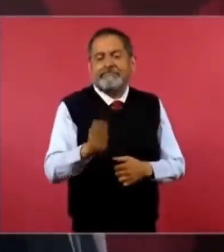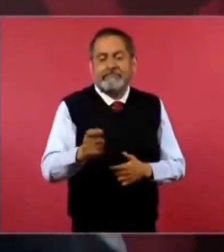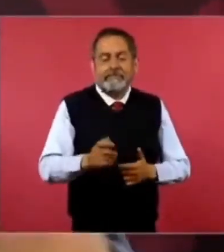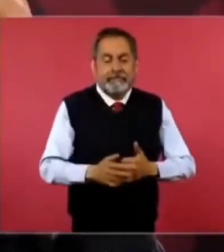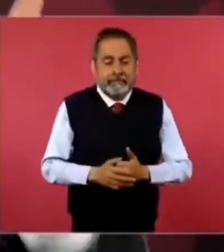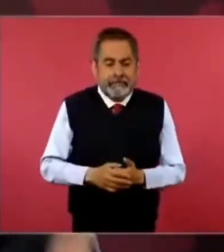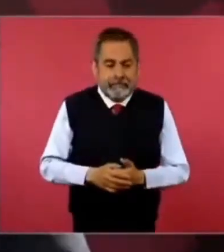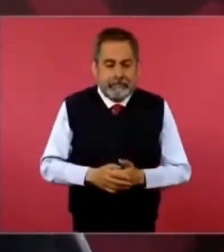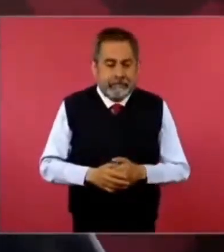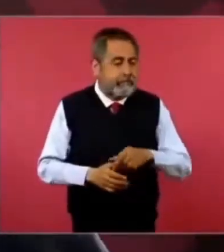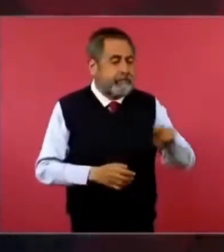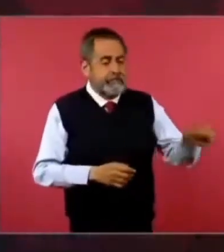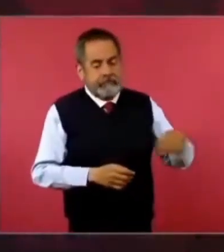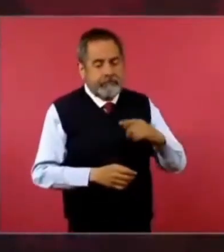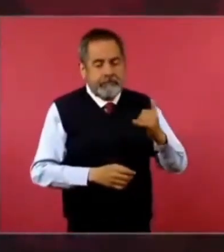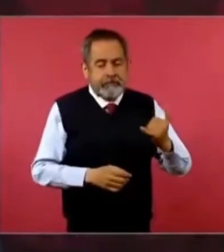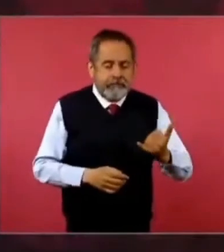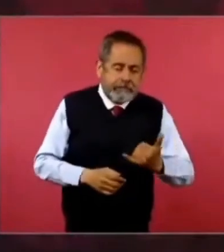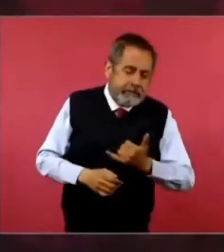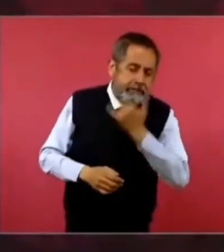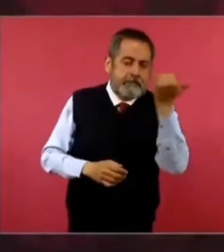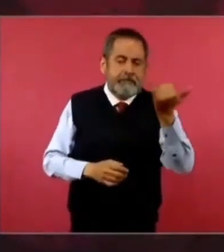es que se equivocaron,